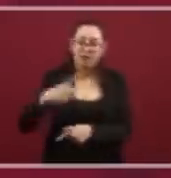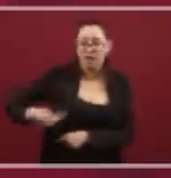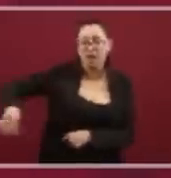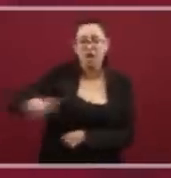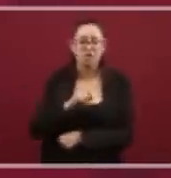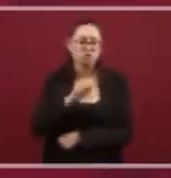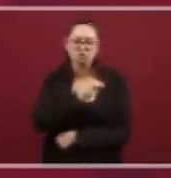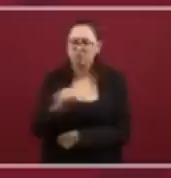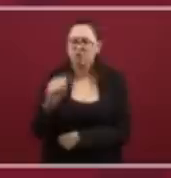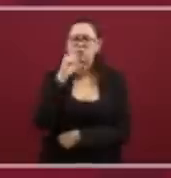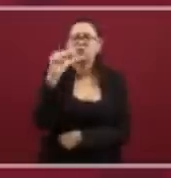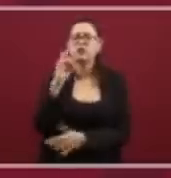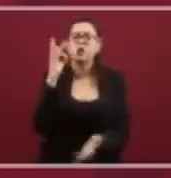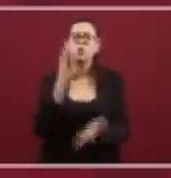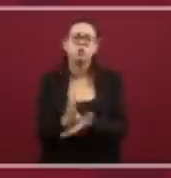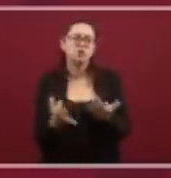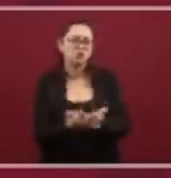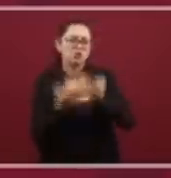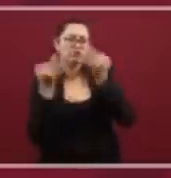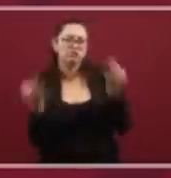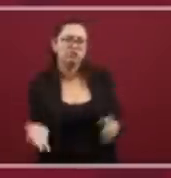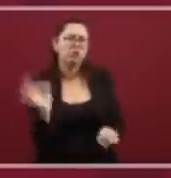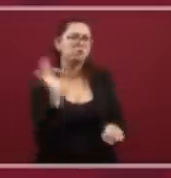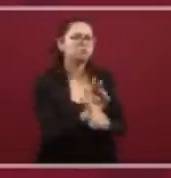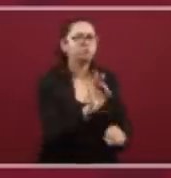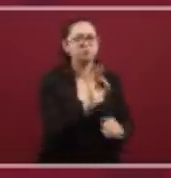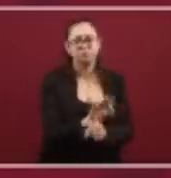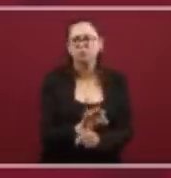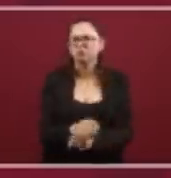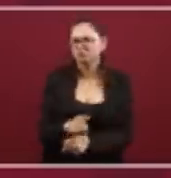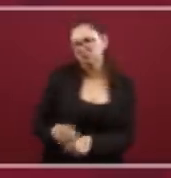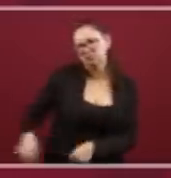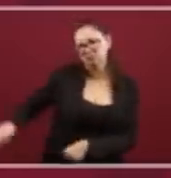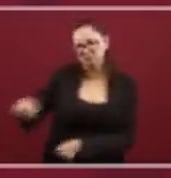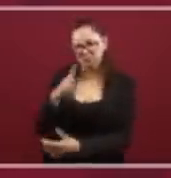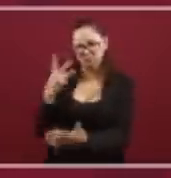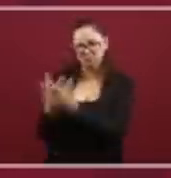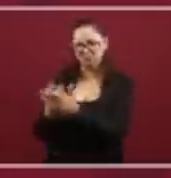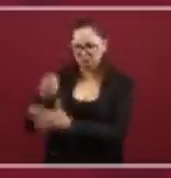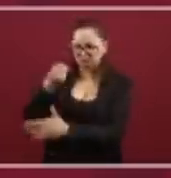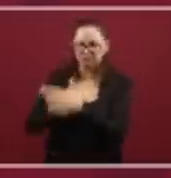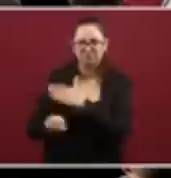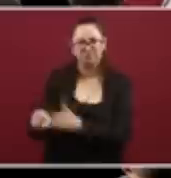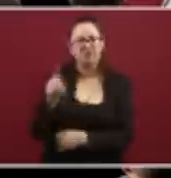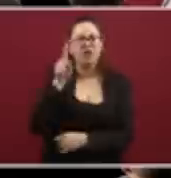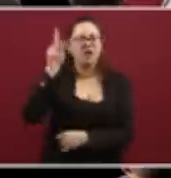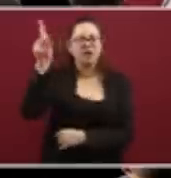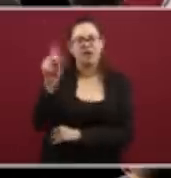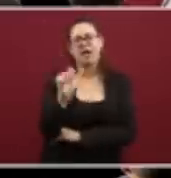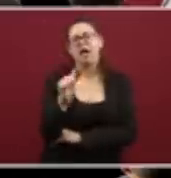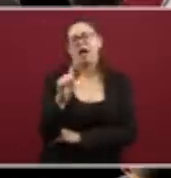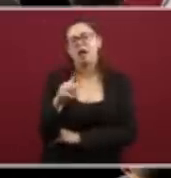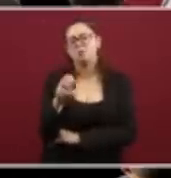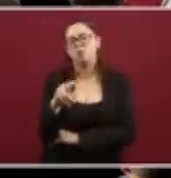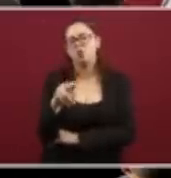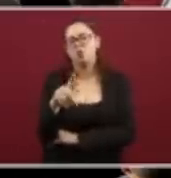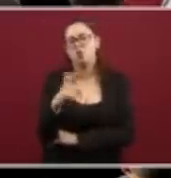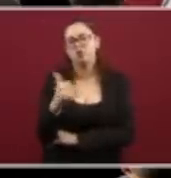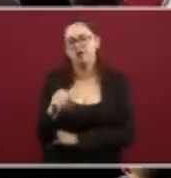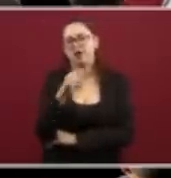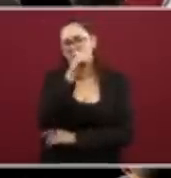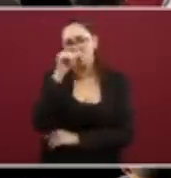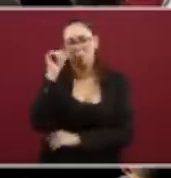de mexico que se encontraban presos en el centro de readaptación social de santiaguito en almoloya de juárez en esa entidad